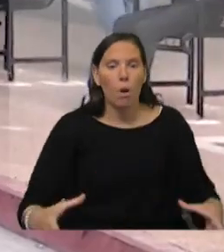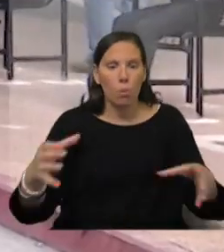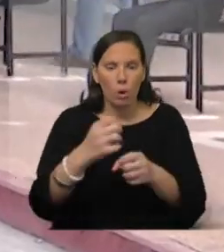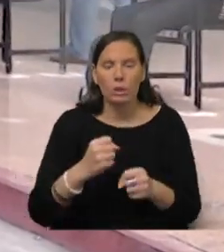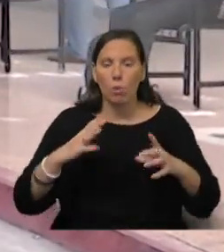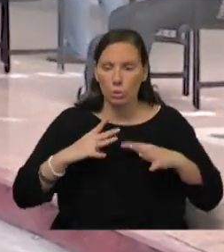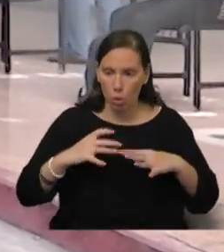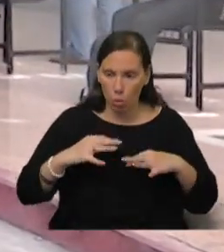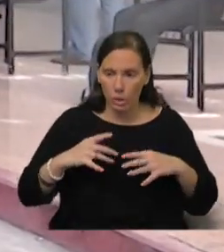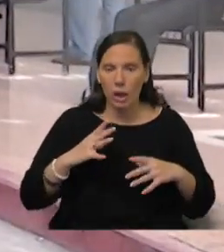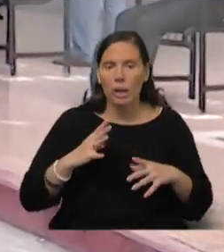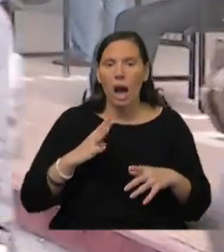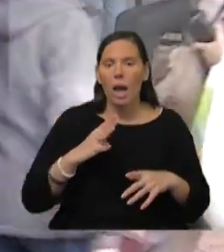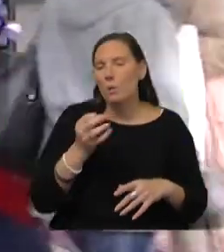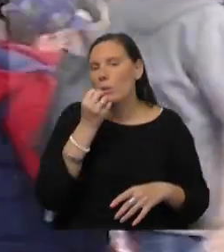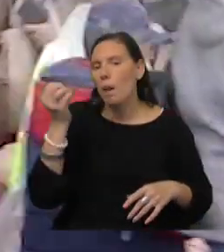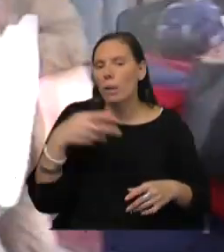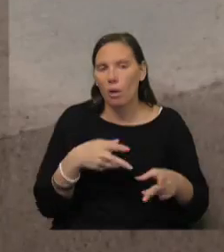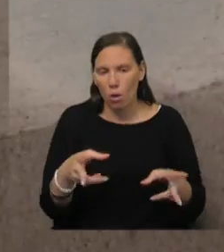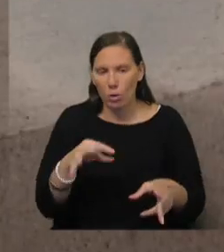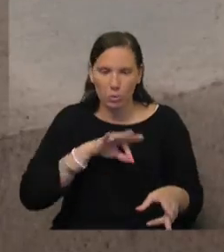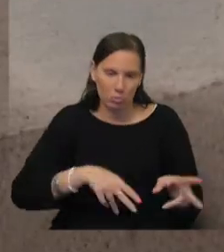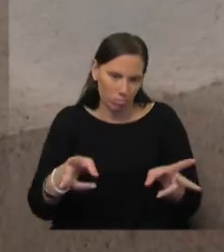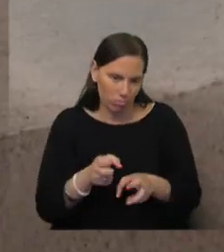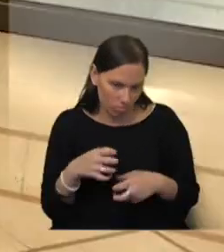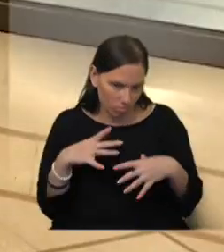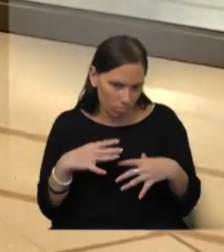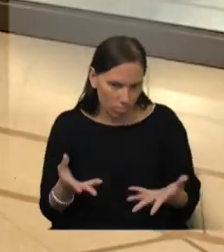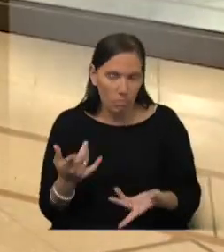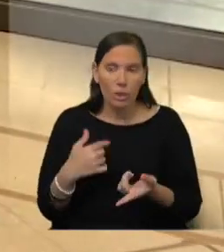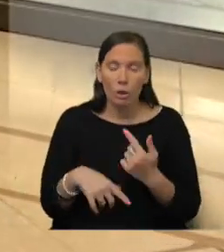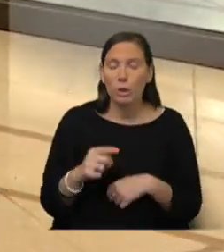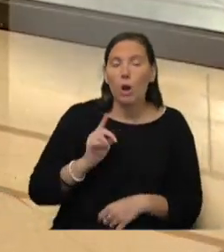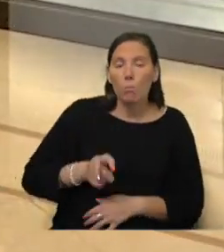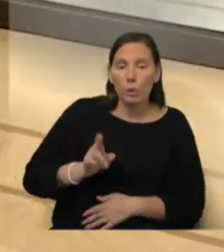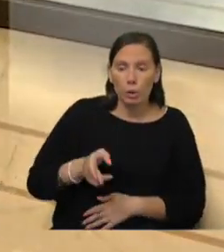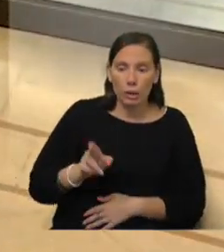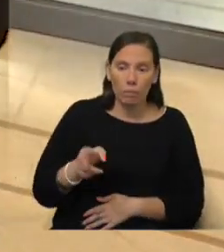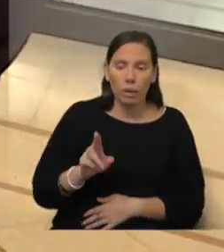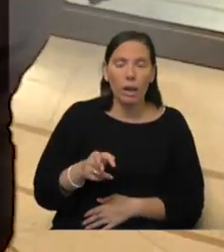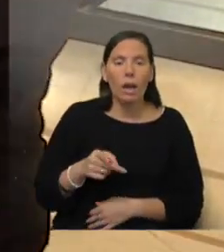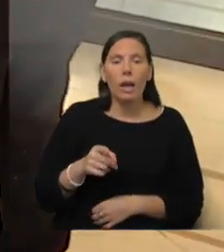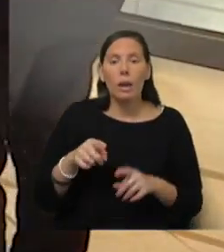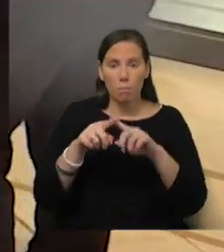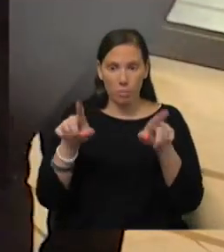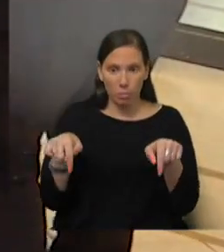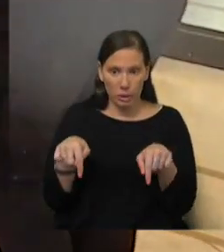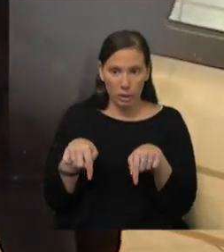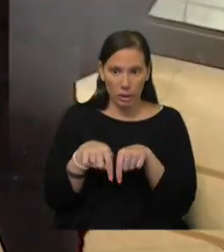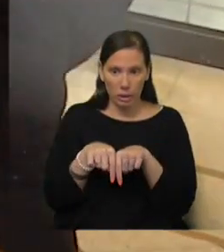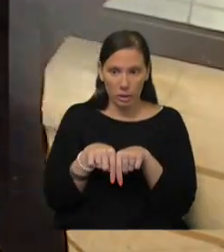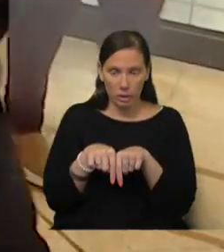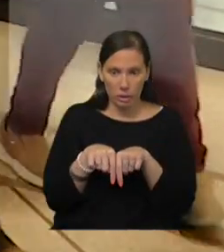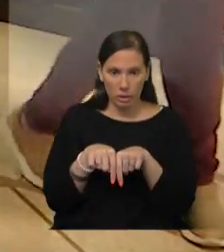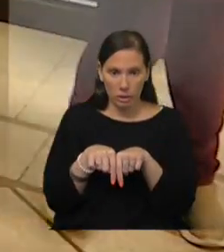retiren tener una una mejor recauda un mejor ingreso eso pero lo que prohíbe exactamente la papeleta es el lucro